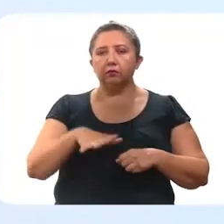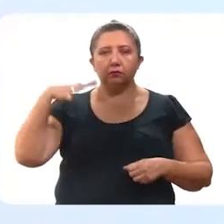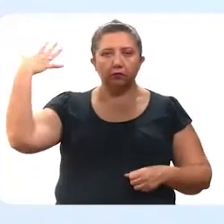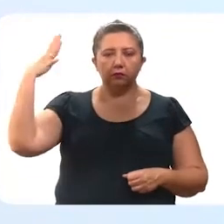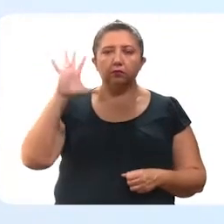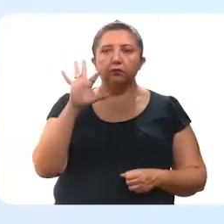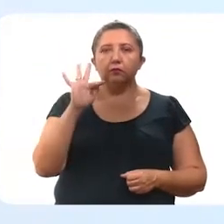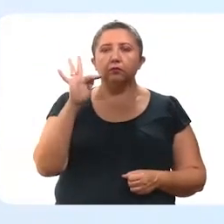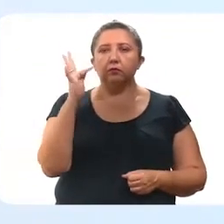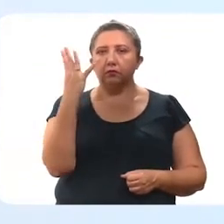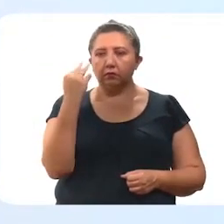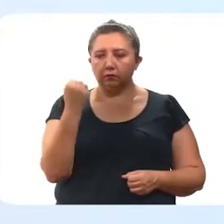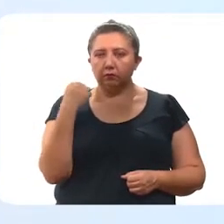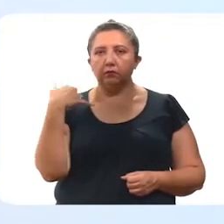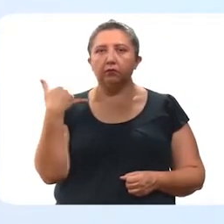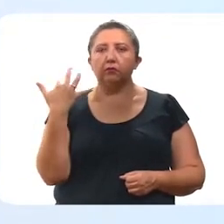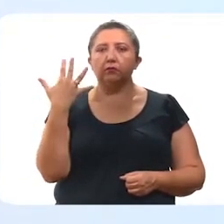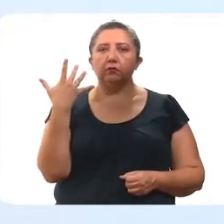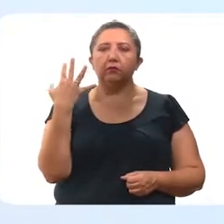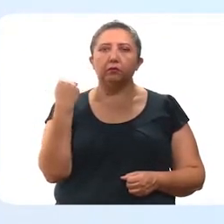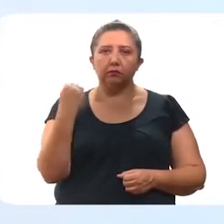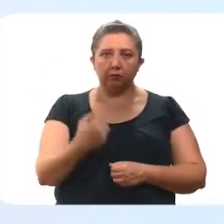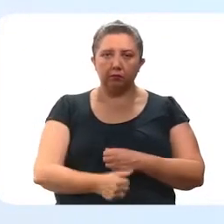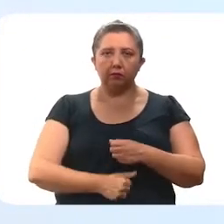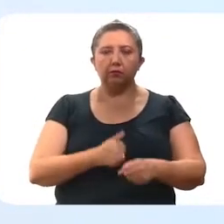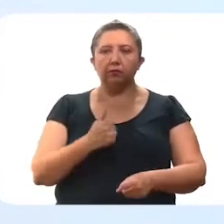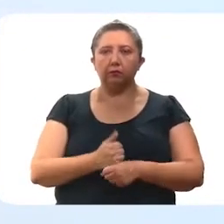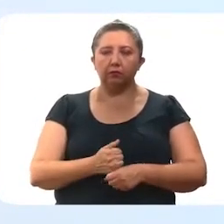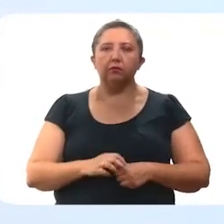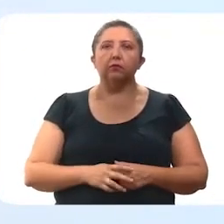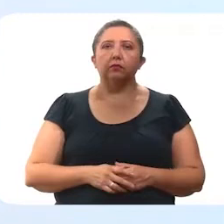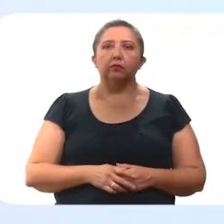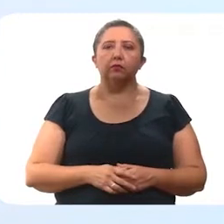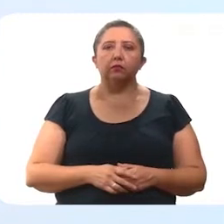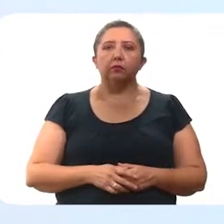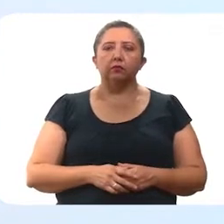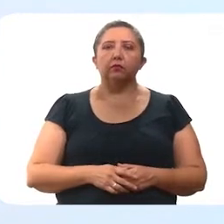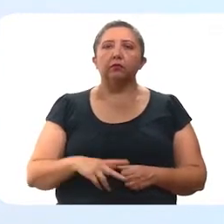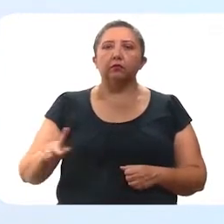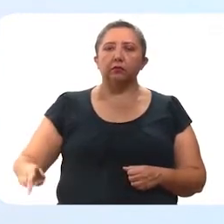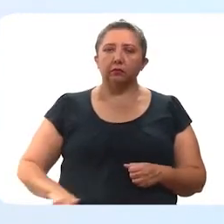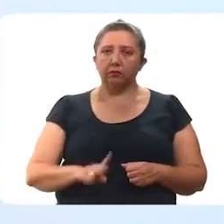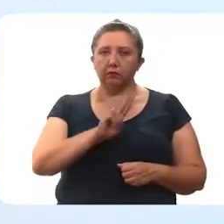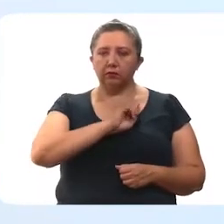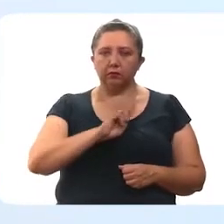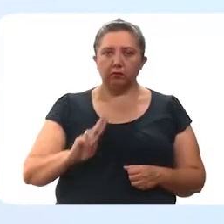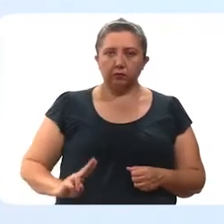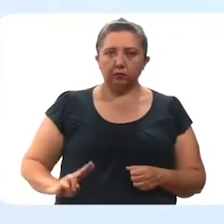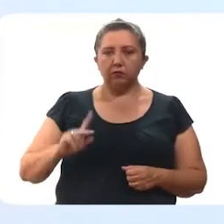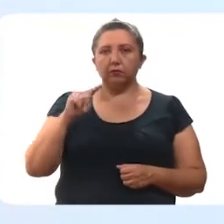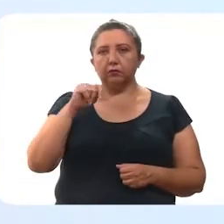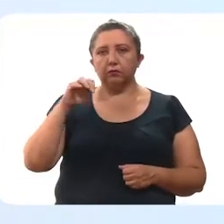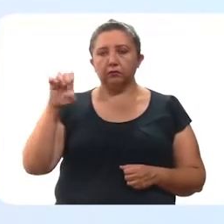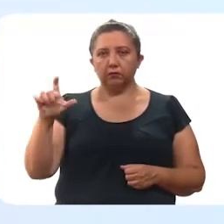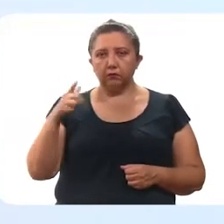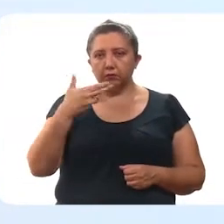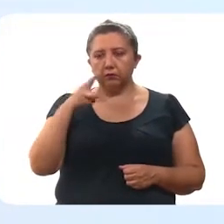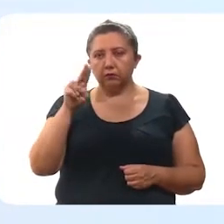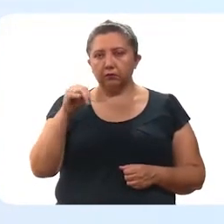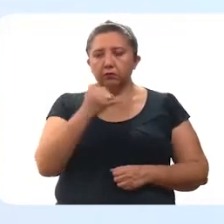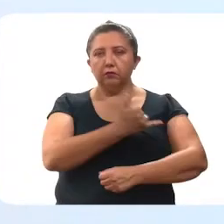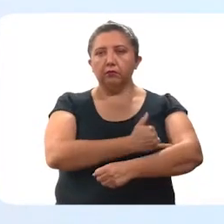de 40 a 49 años y 50 a 59 años de edad, de los municipios de Umam, Motul,